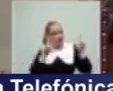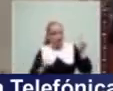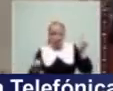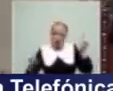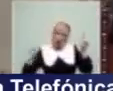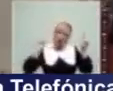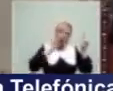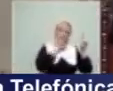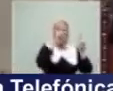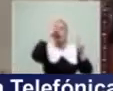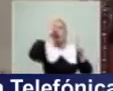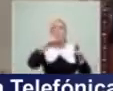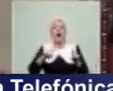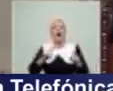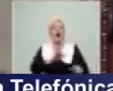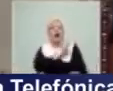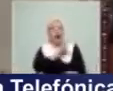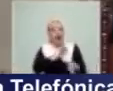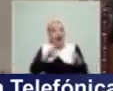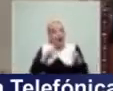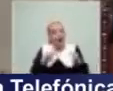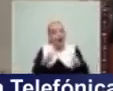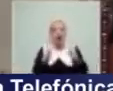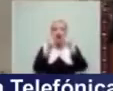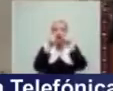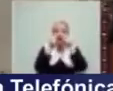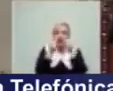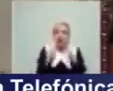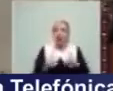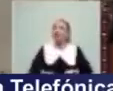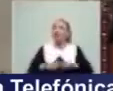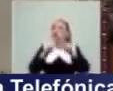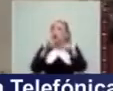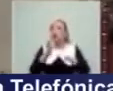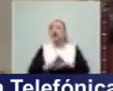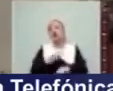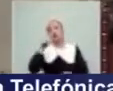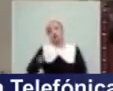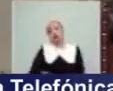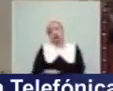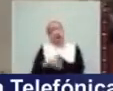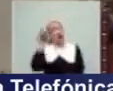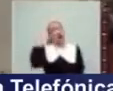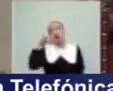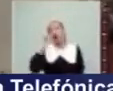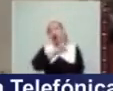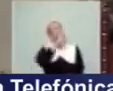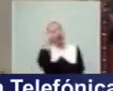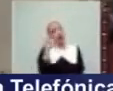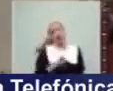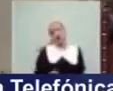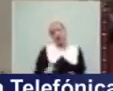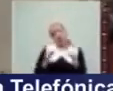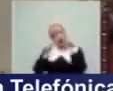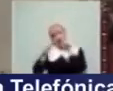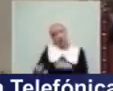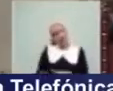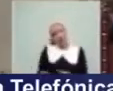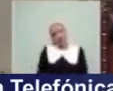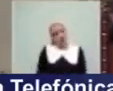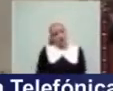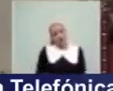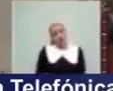interrupción del embarazo de las mujeres, que fue un asunto sí, de una enorme trascendencia, lo que resolvimos en materia de